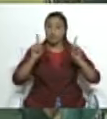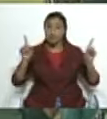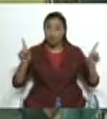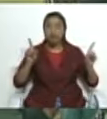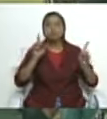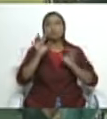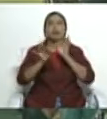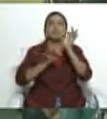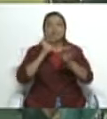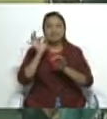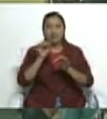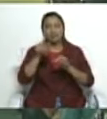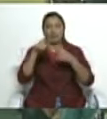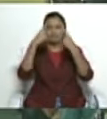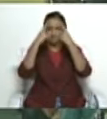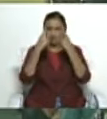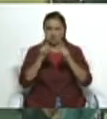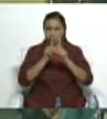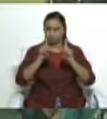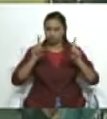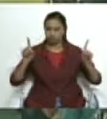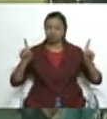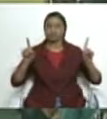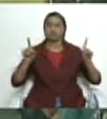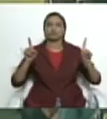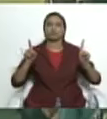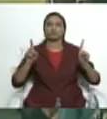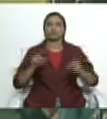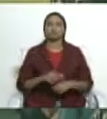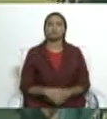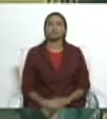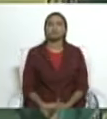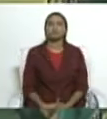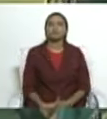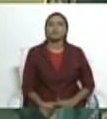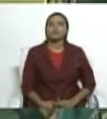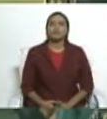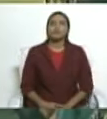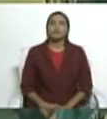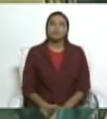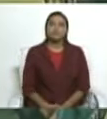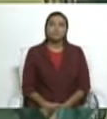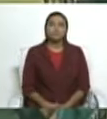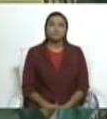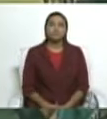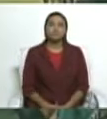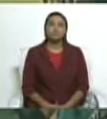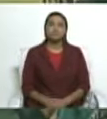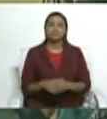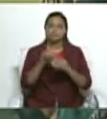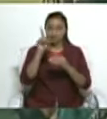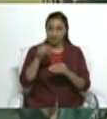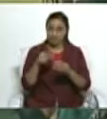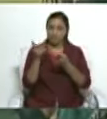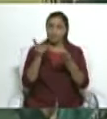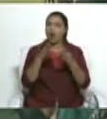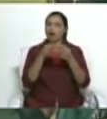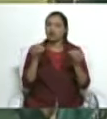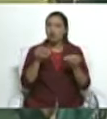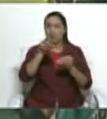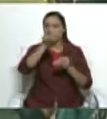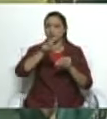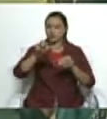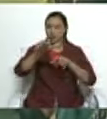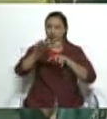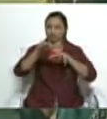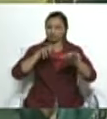Gustavo Vizcaíno, me hicieron una seña por allá, la doctora rectora Aura Rosa,